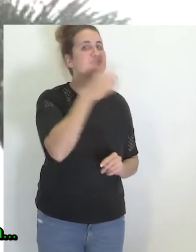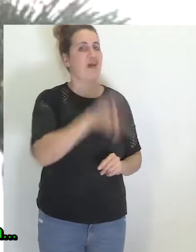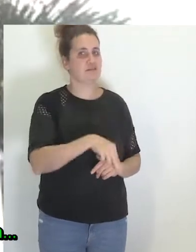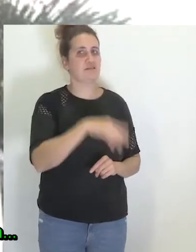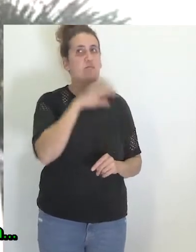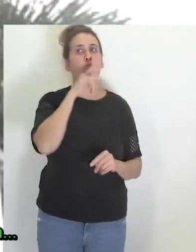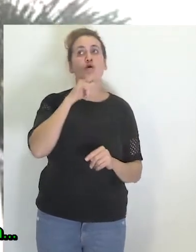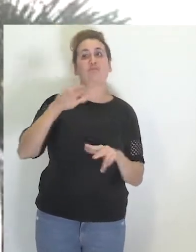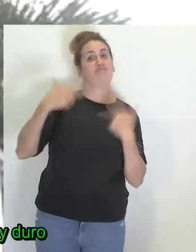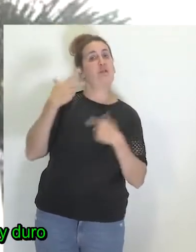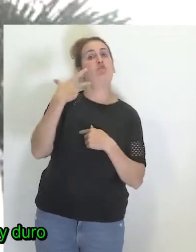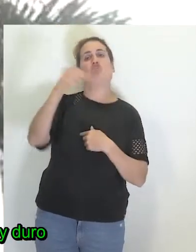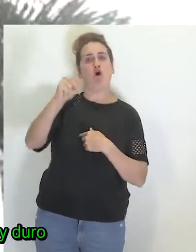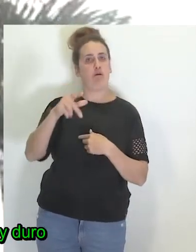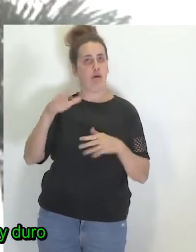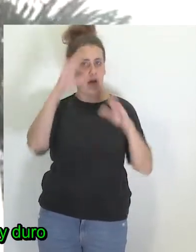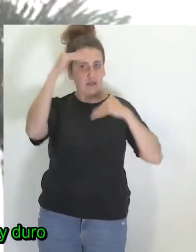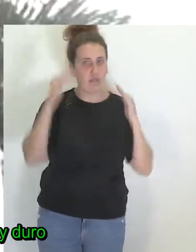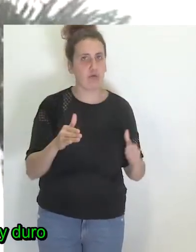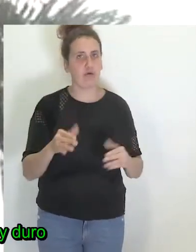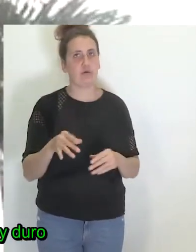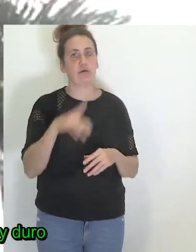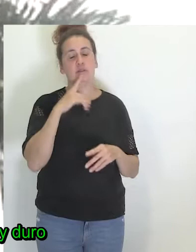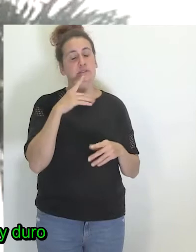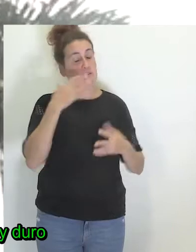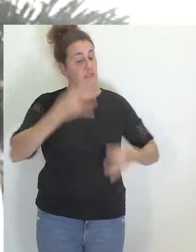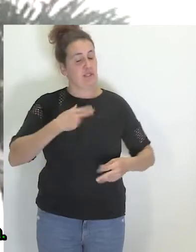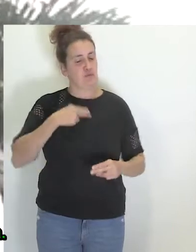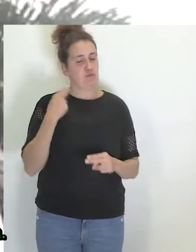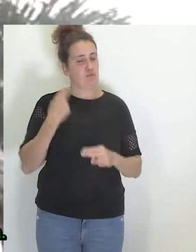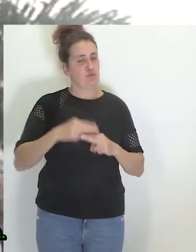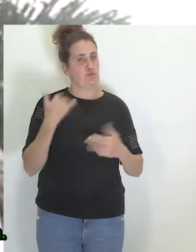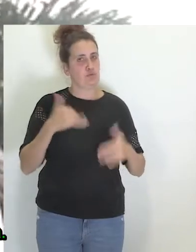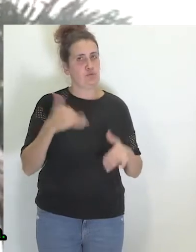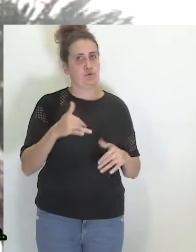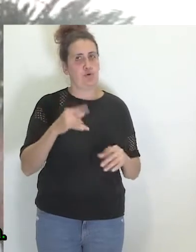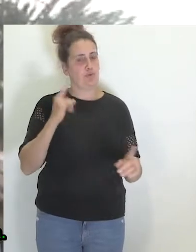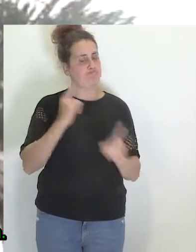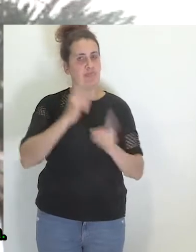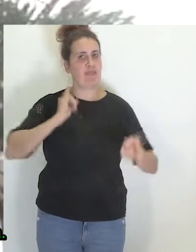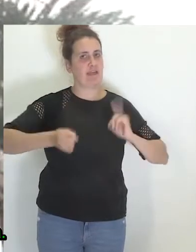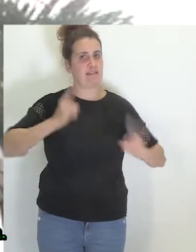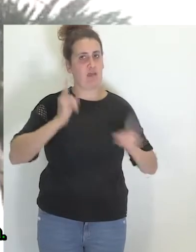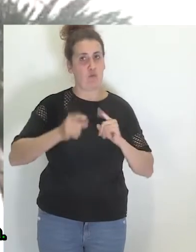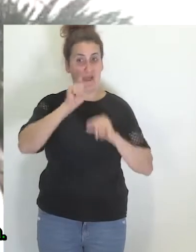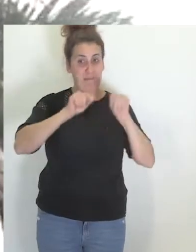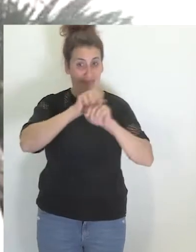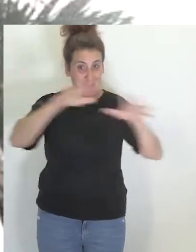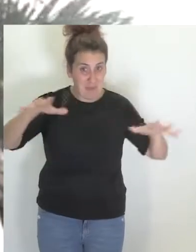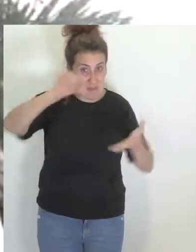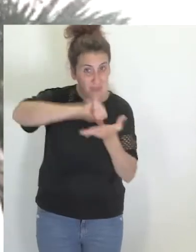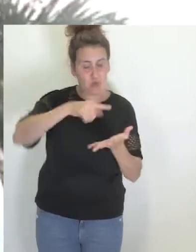les nieguen la atención. Entonces, realmente ha sido como muy duro enfrentar una dictadura en medio de una